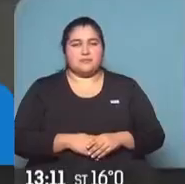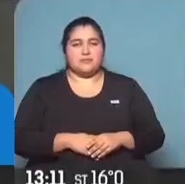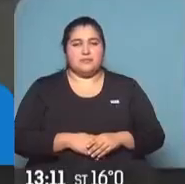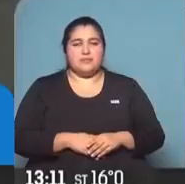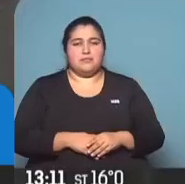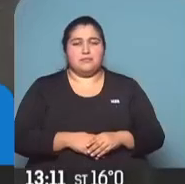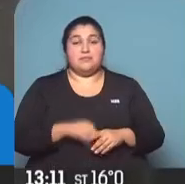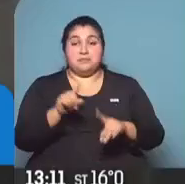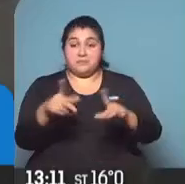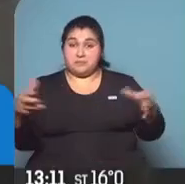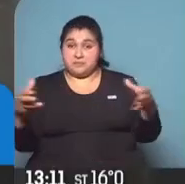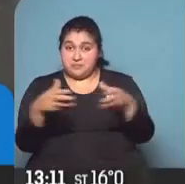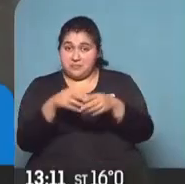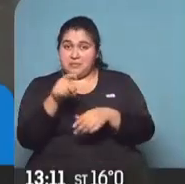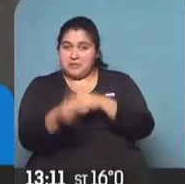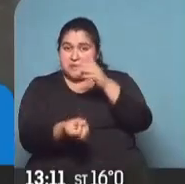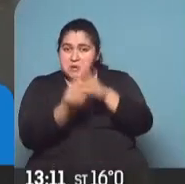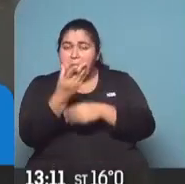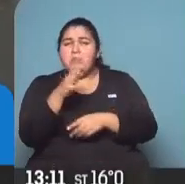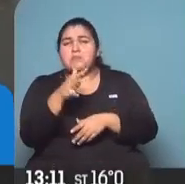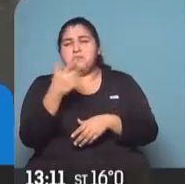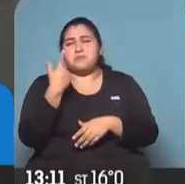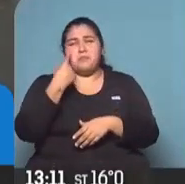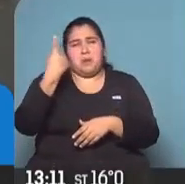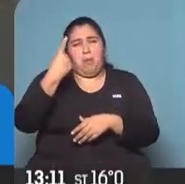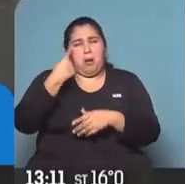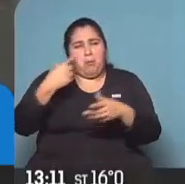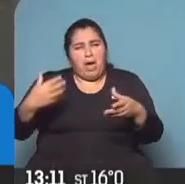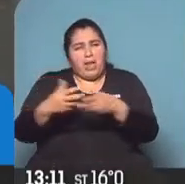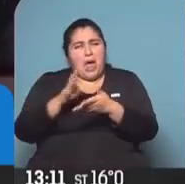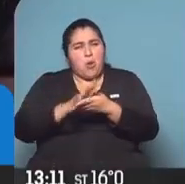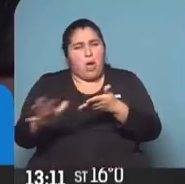y este regimiento se constituye en la primera unidad